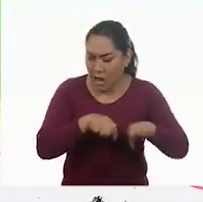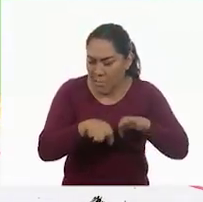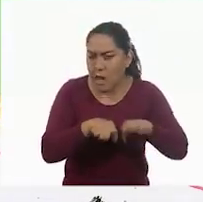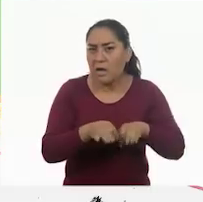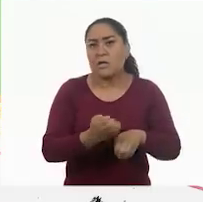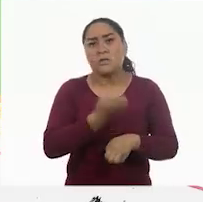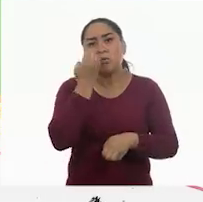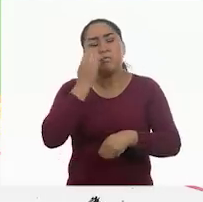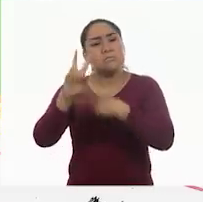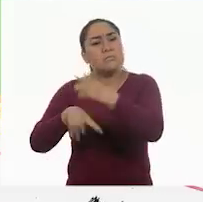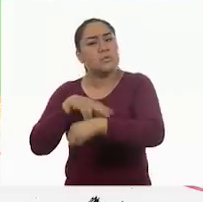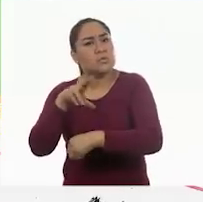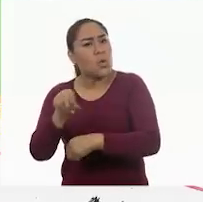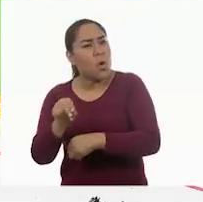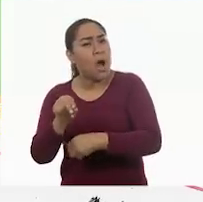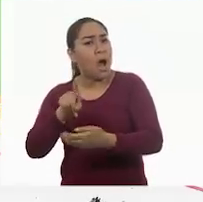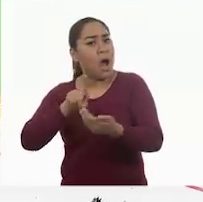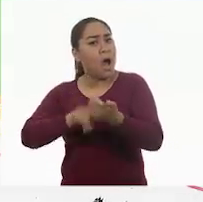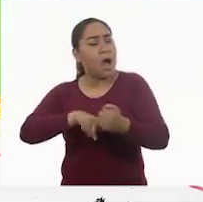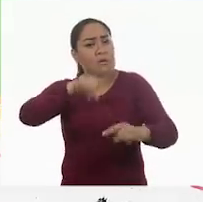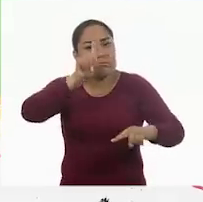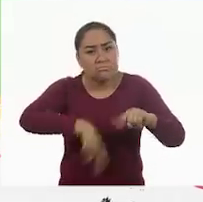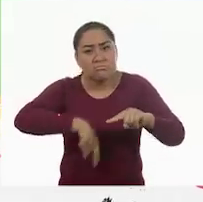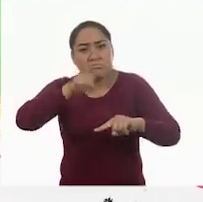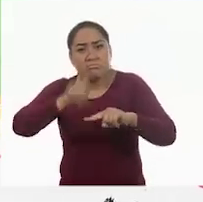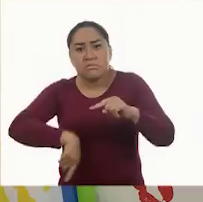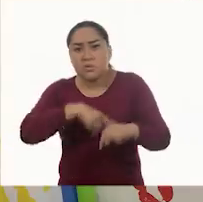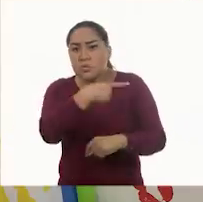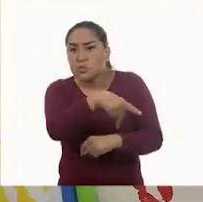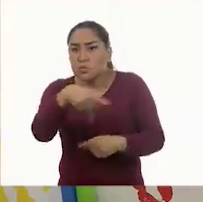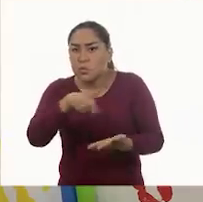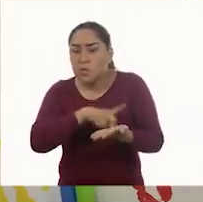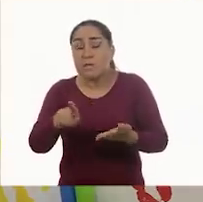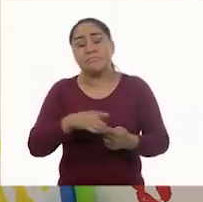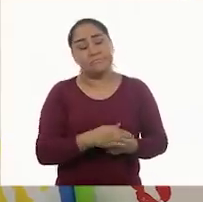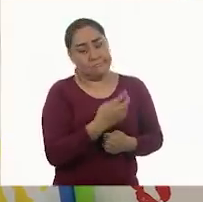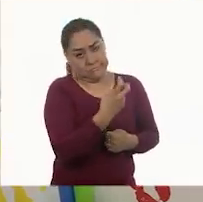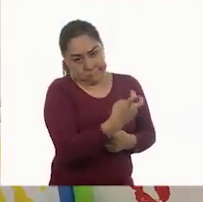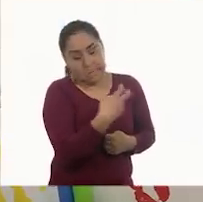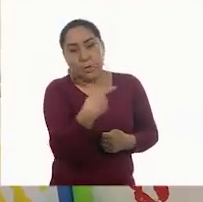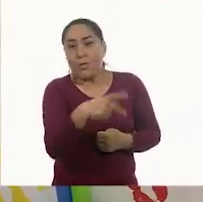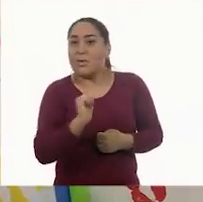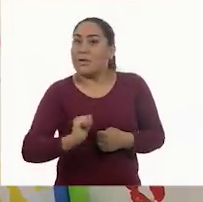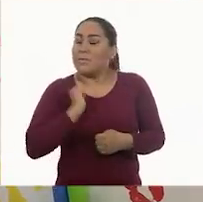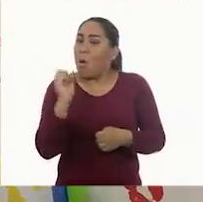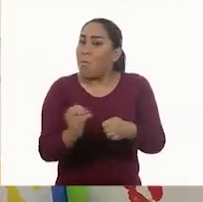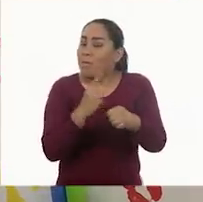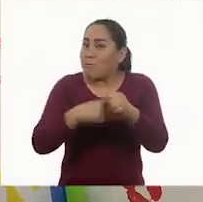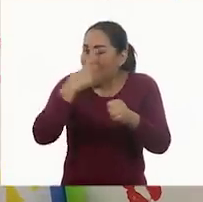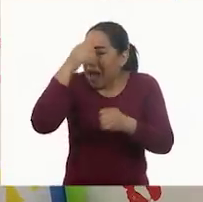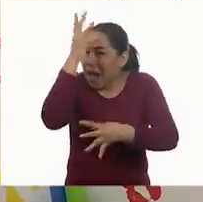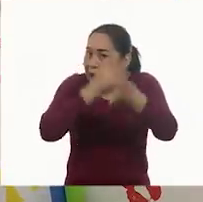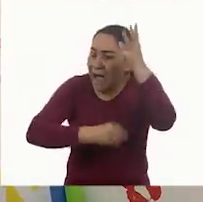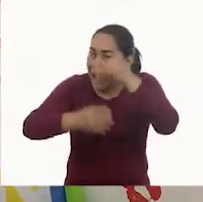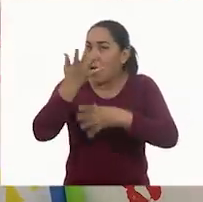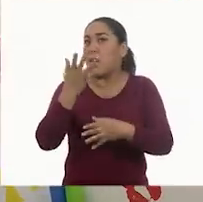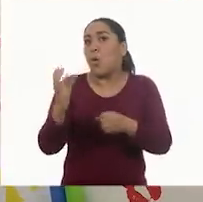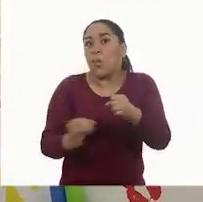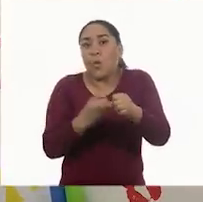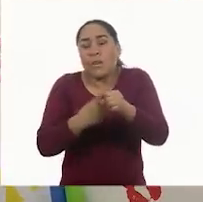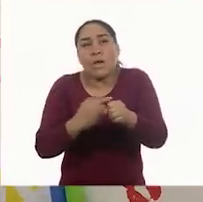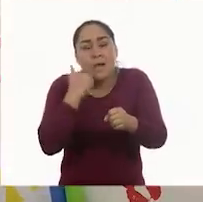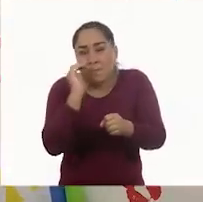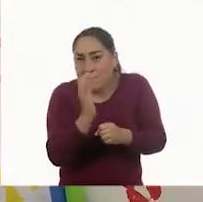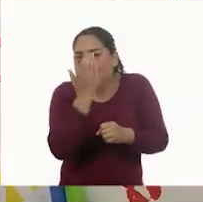escuela, les están quitando su derecho. Así es. La oportunidad de aprender, la oportunidad de